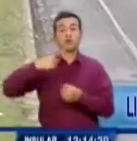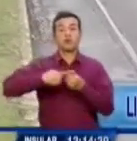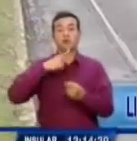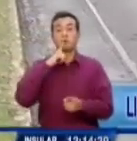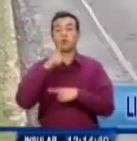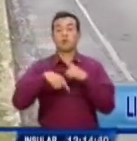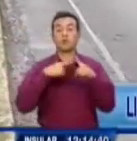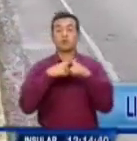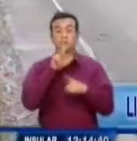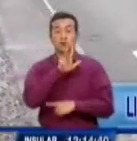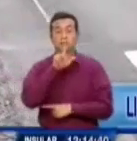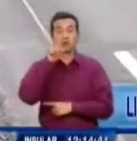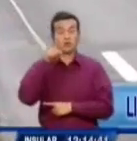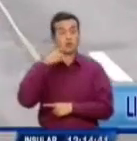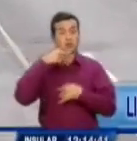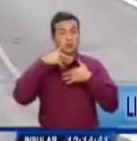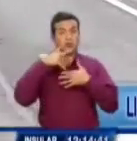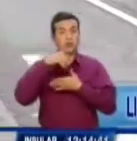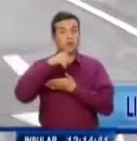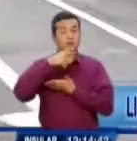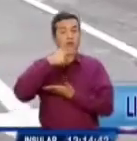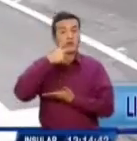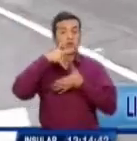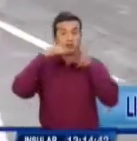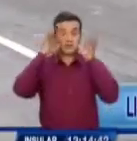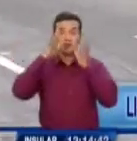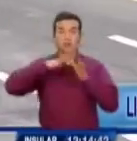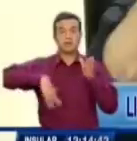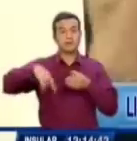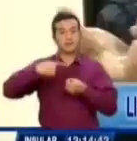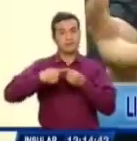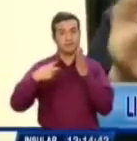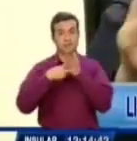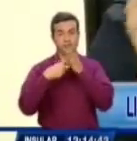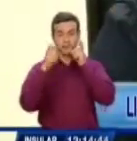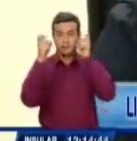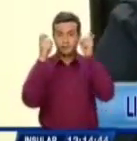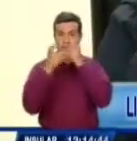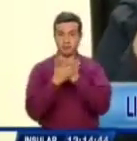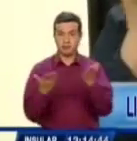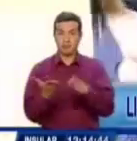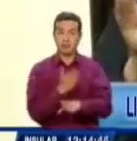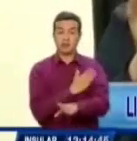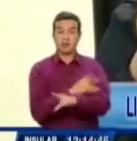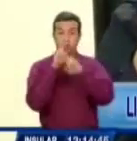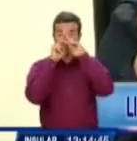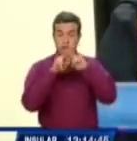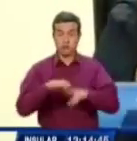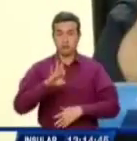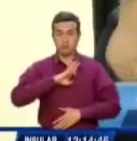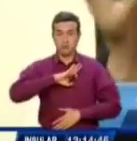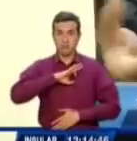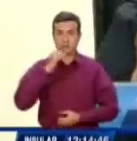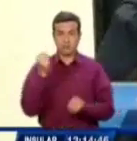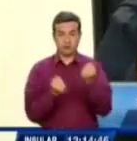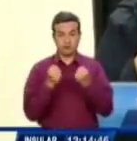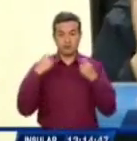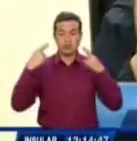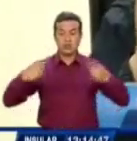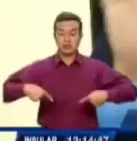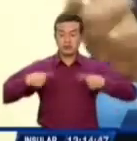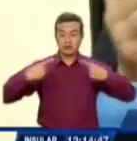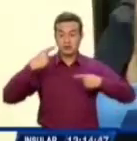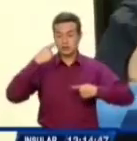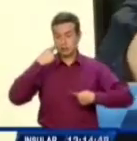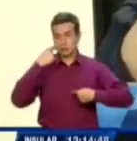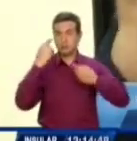de diciembre y habrá operativos en los ejes viales y terminales terrestres. Se haga la revisión técnica mecánica del vehículo, que son llantas, que son